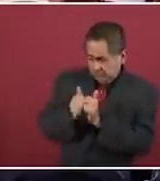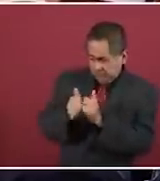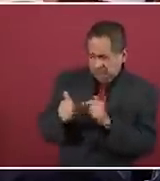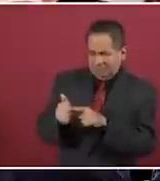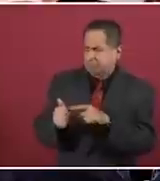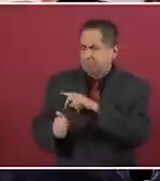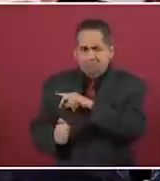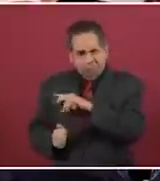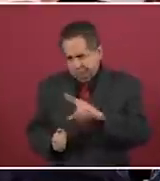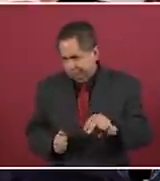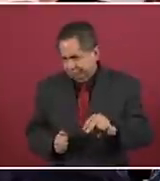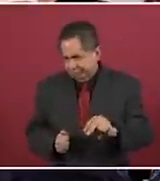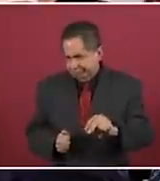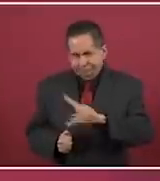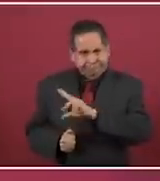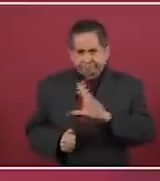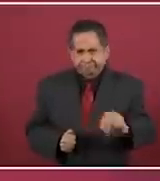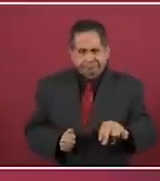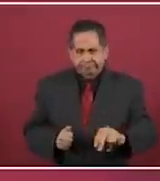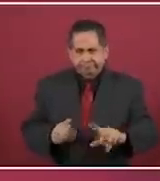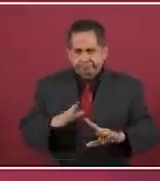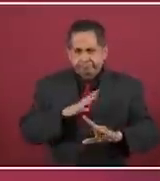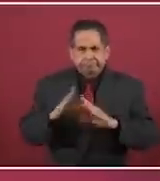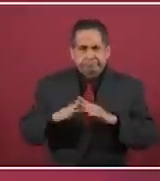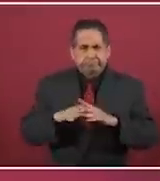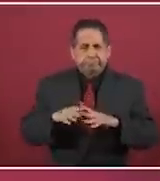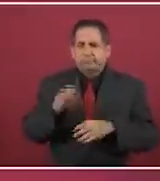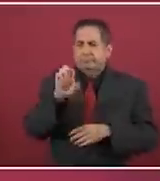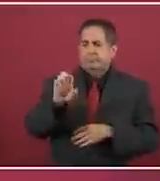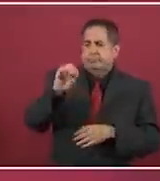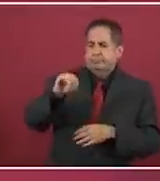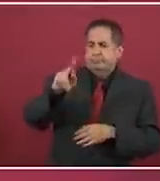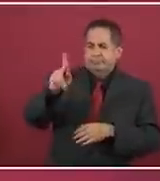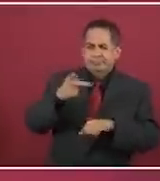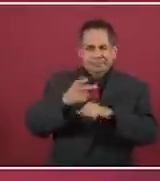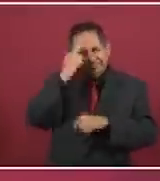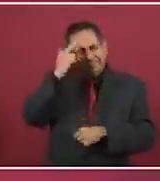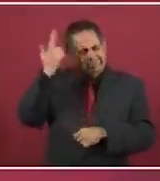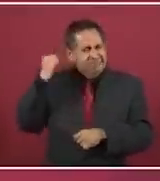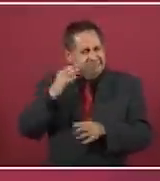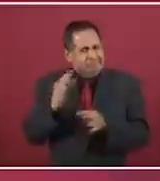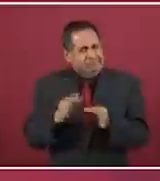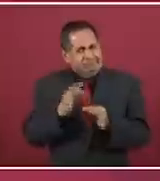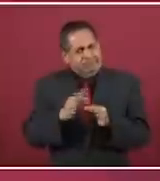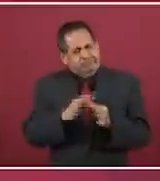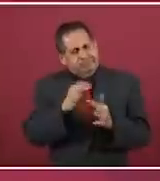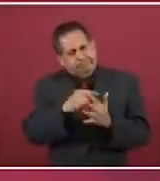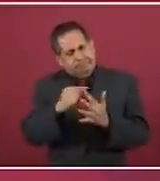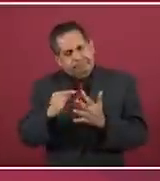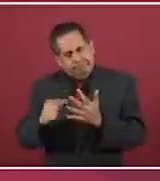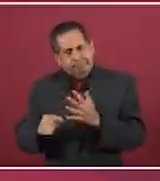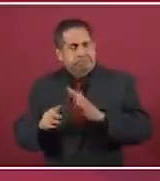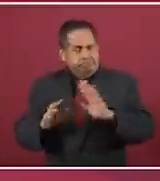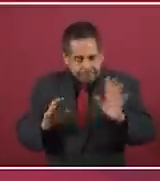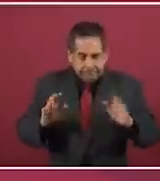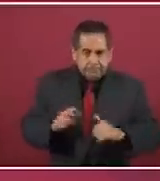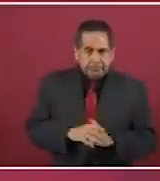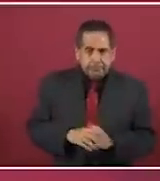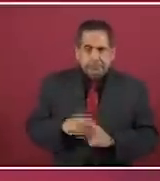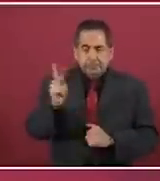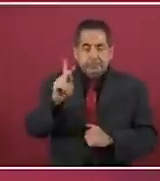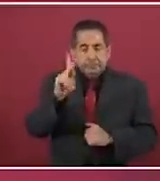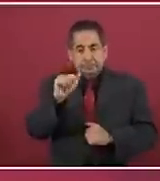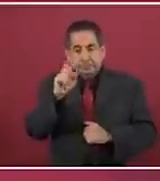No va a haber Estado Mayor Presidencial. Todo esto que hemos venido cumpliendo. Pero en el